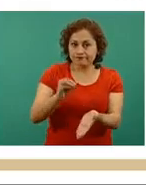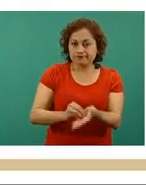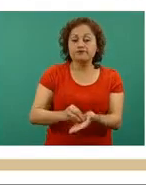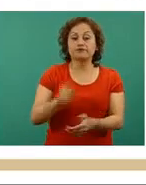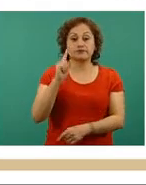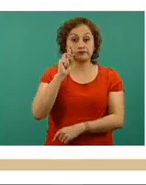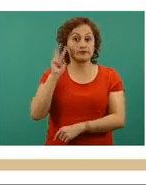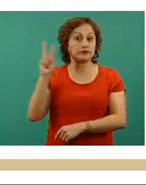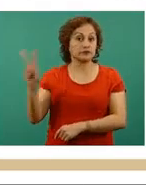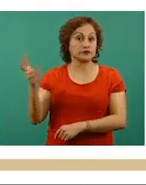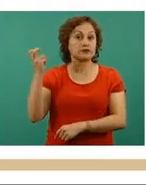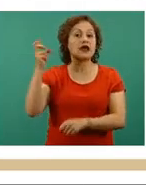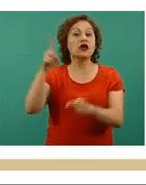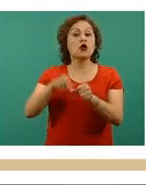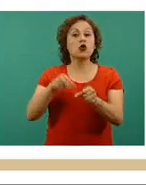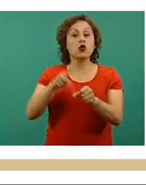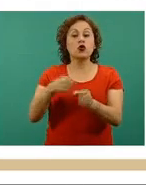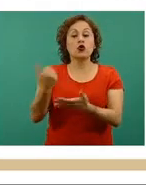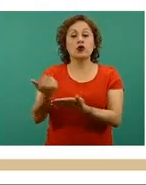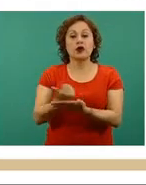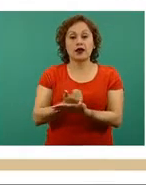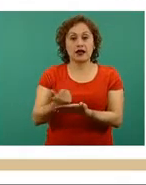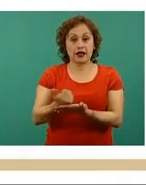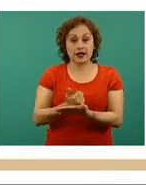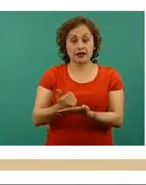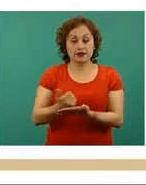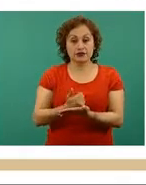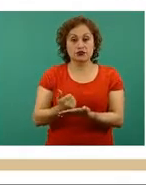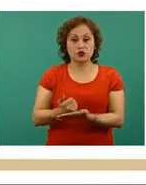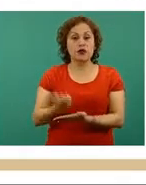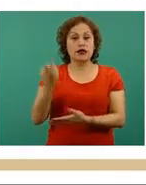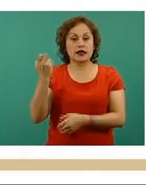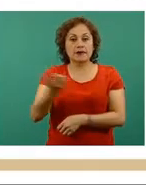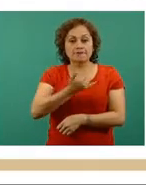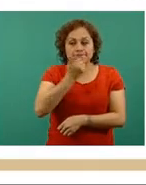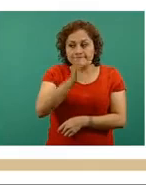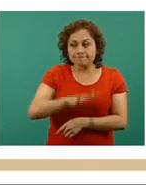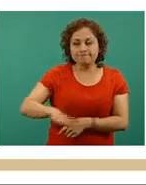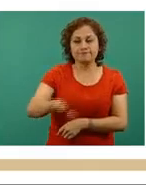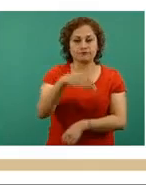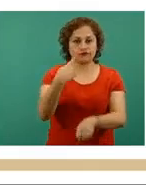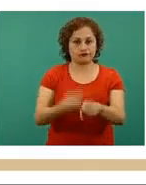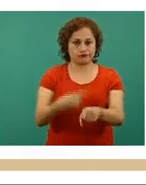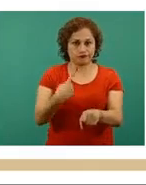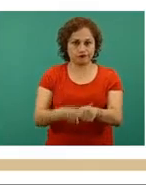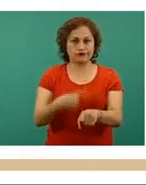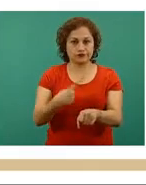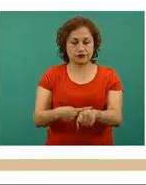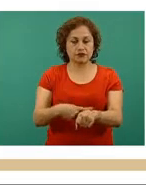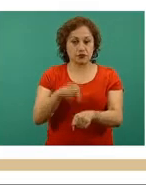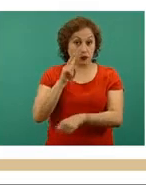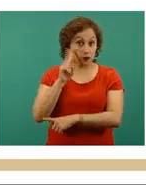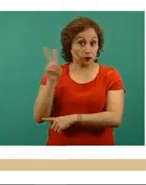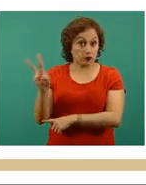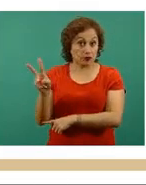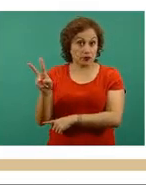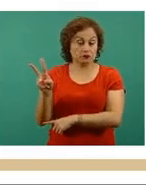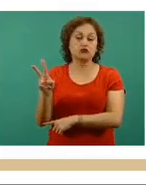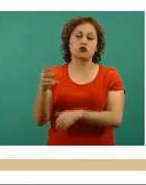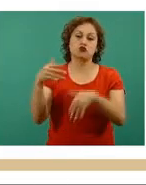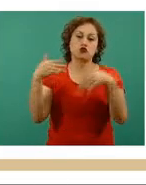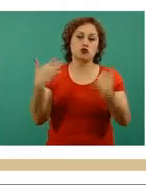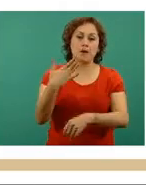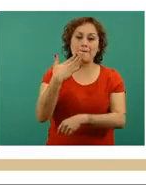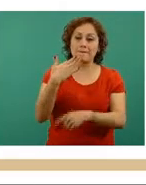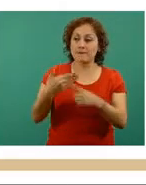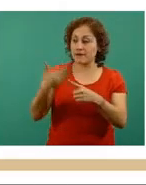representados la parte de los casos estimados. Podemos visualizar, ¿no?, que continuamos con una disminución hasta